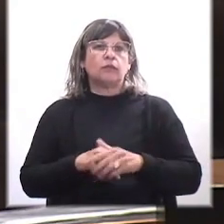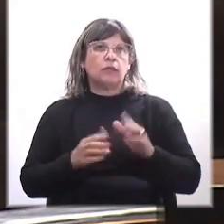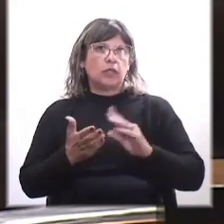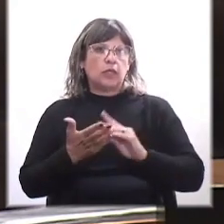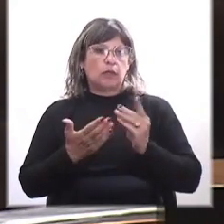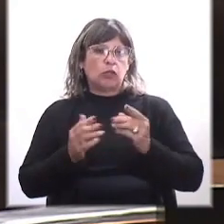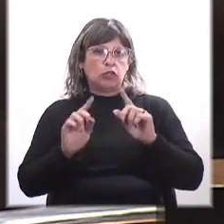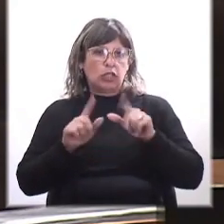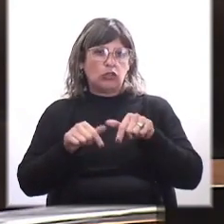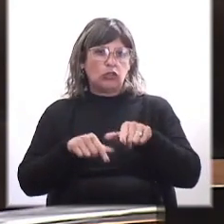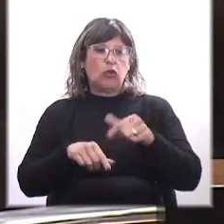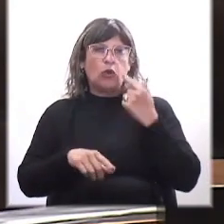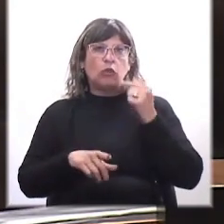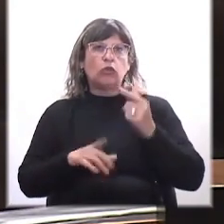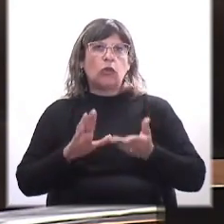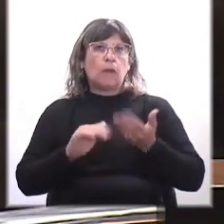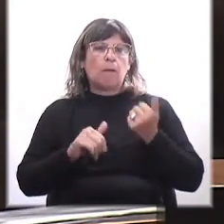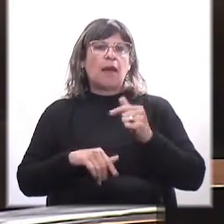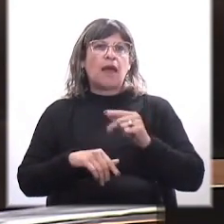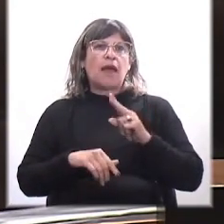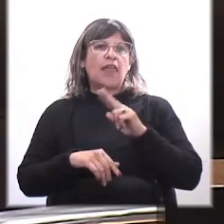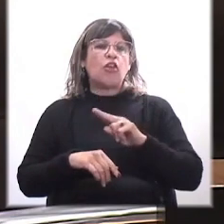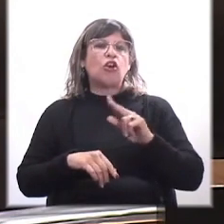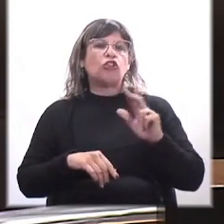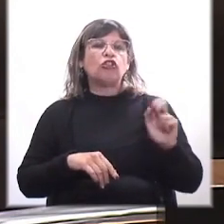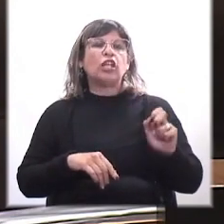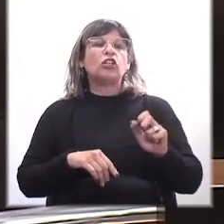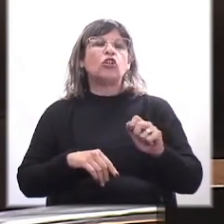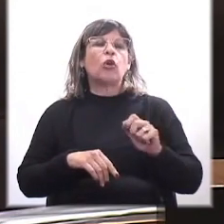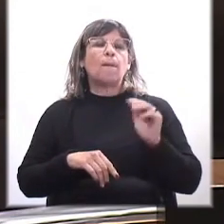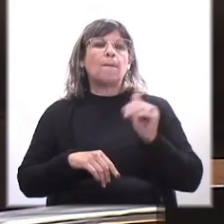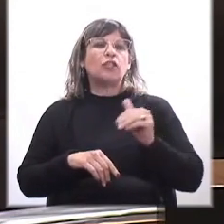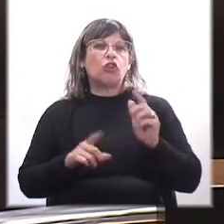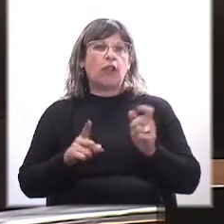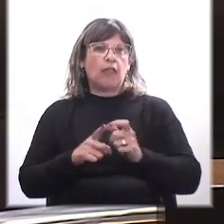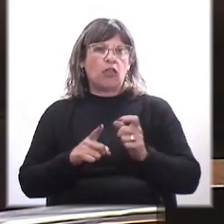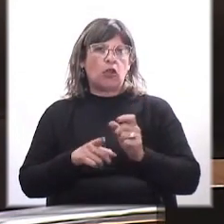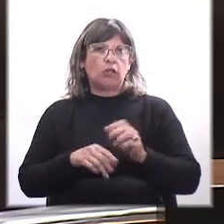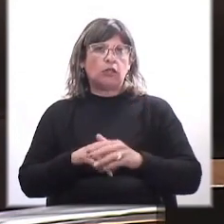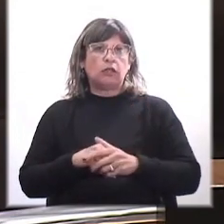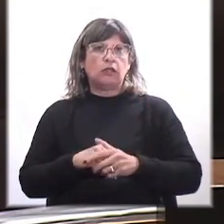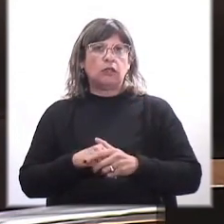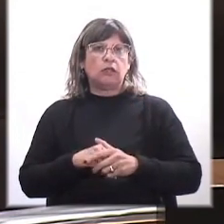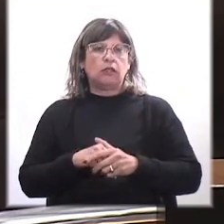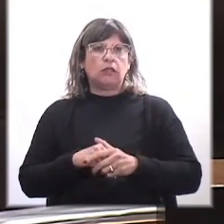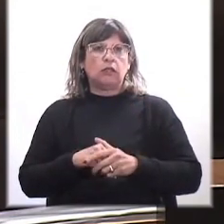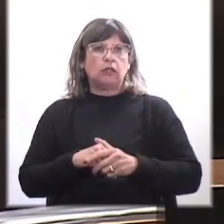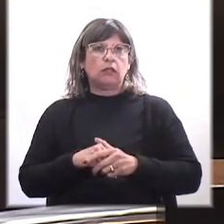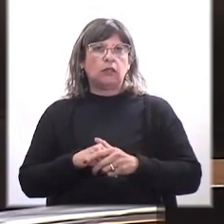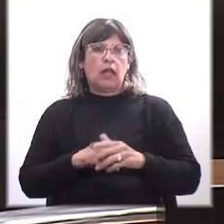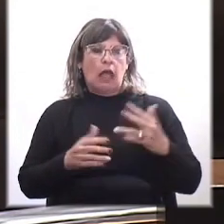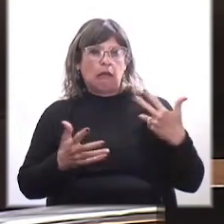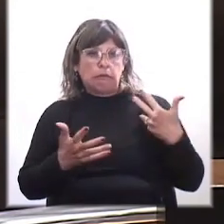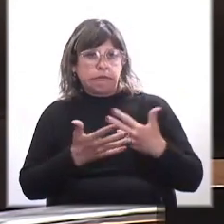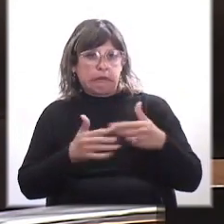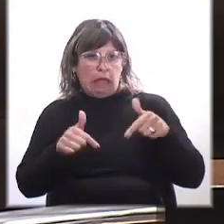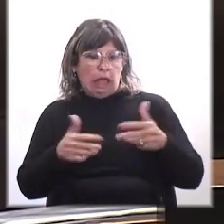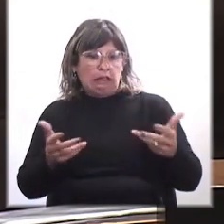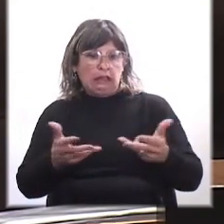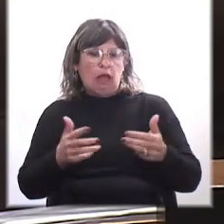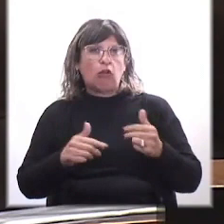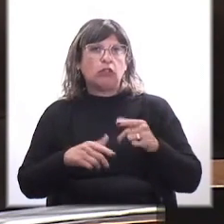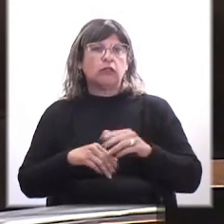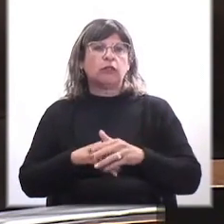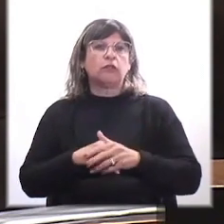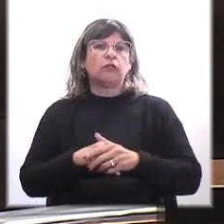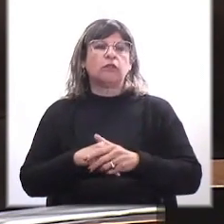Proyecto que al día de hoy son más de 200 millones de dólares y que hasta la actualidad, por la